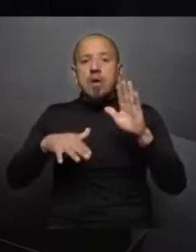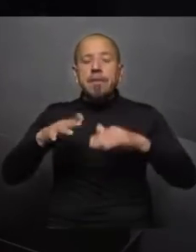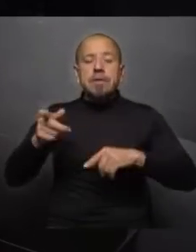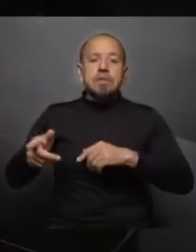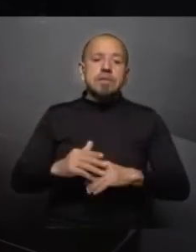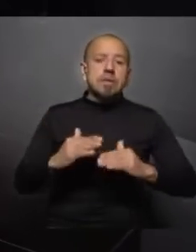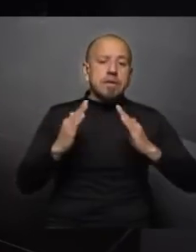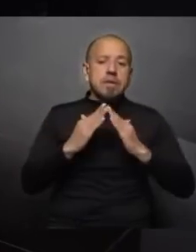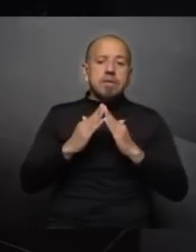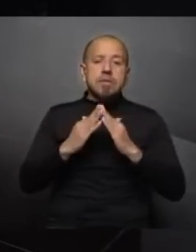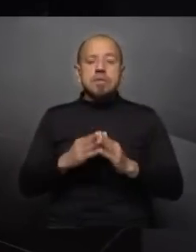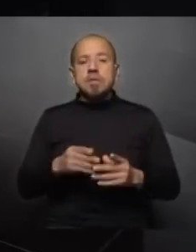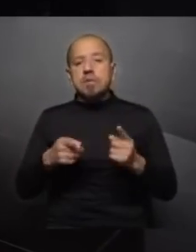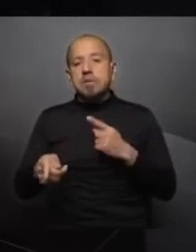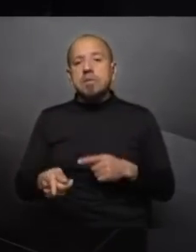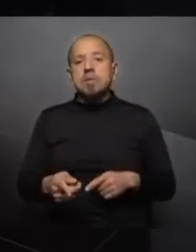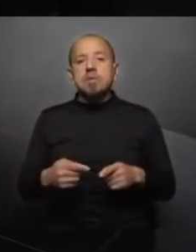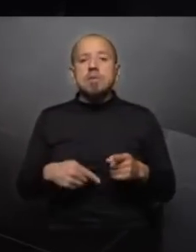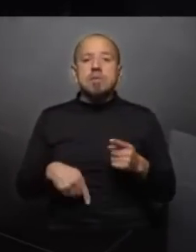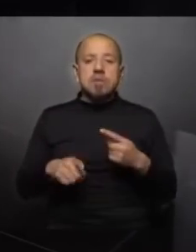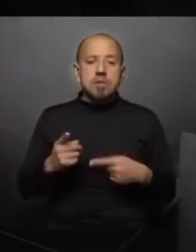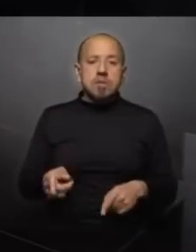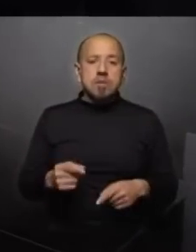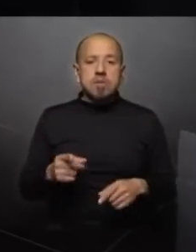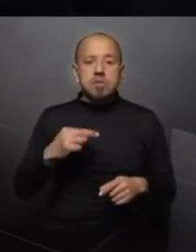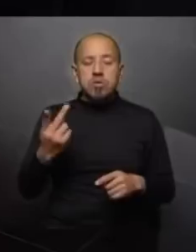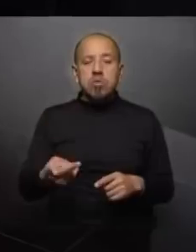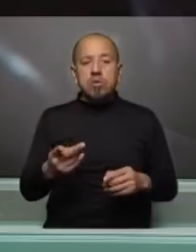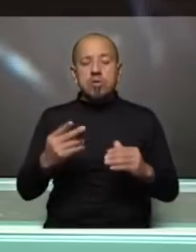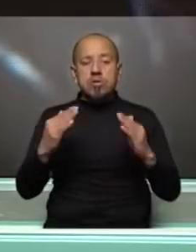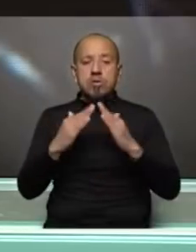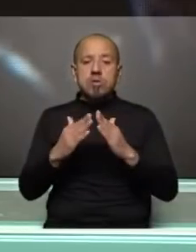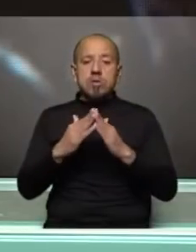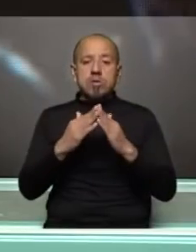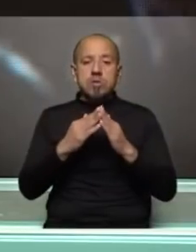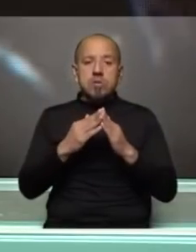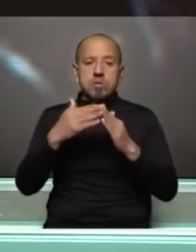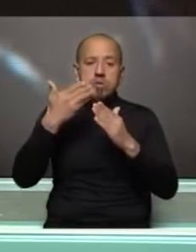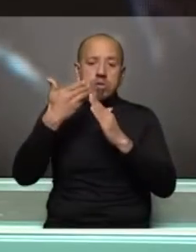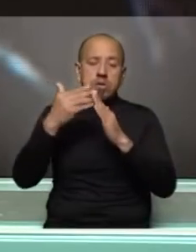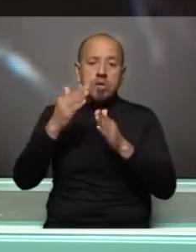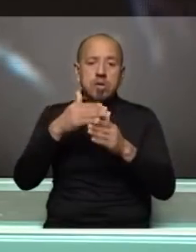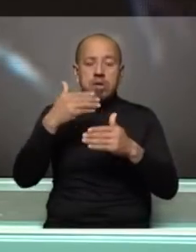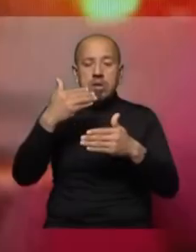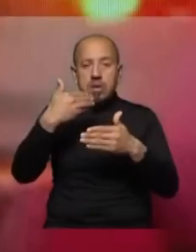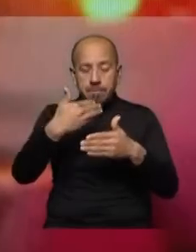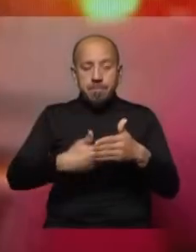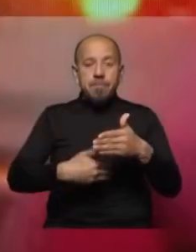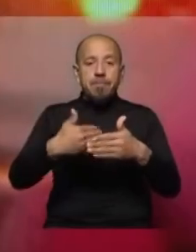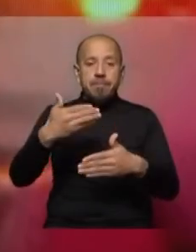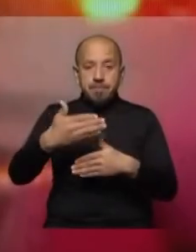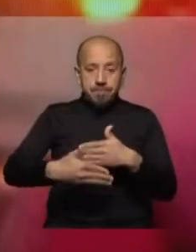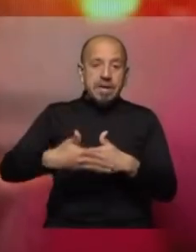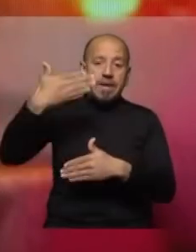no y algunos ya tienen en algunos casos que doble pared los que han podido en algún caso hacen una doble pared doble pared porque